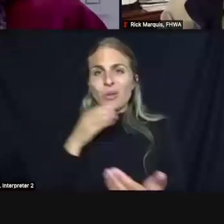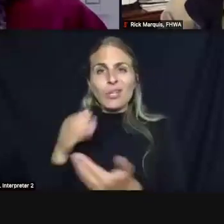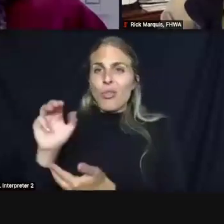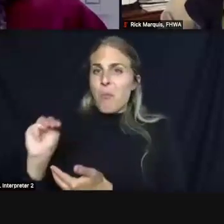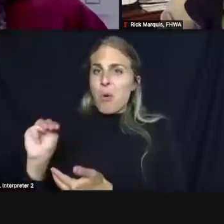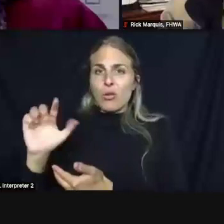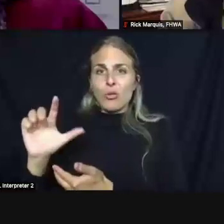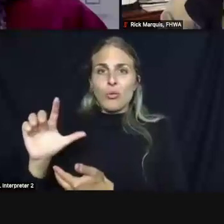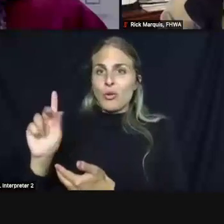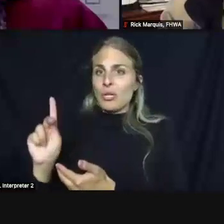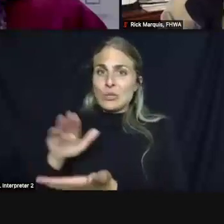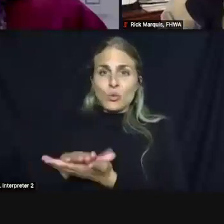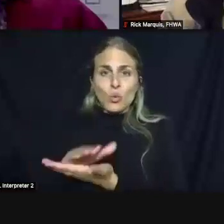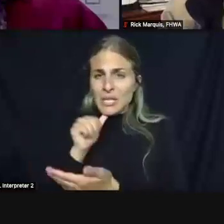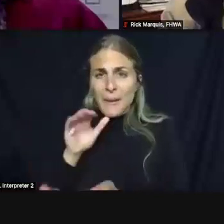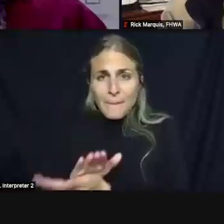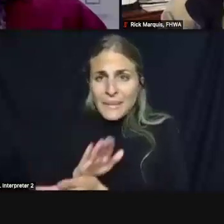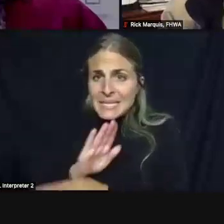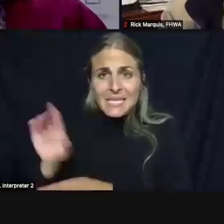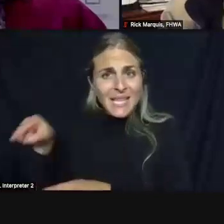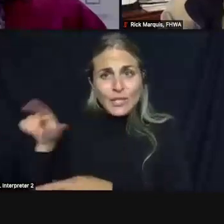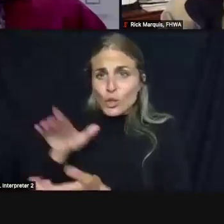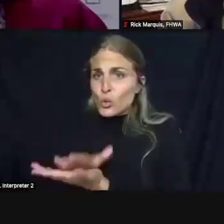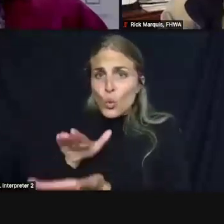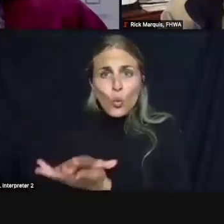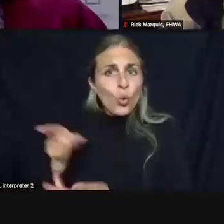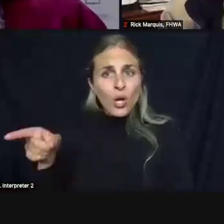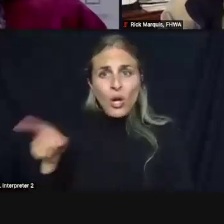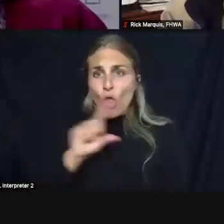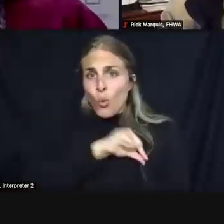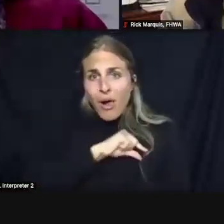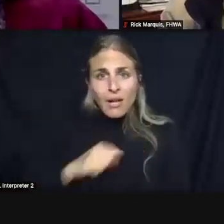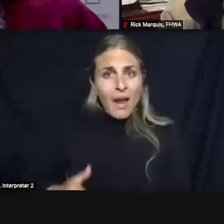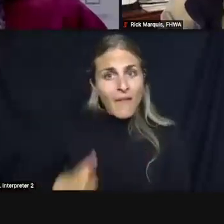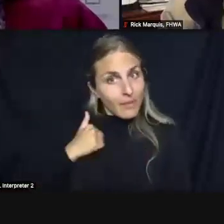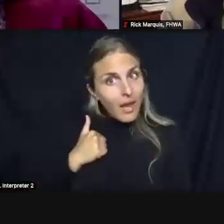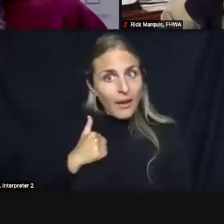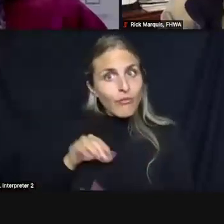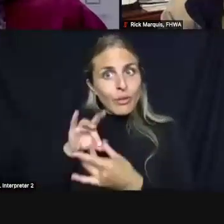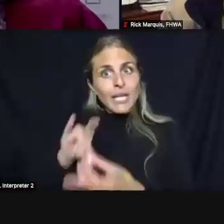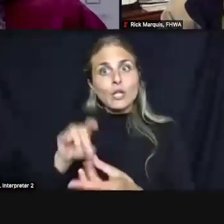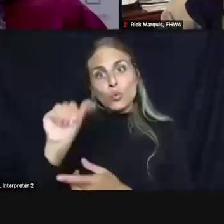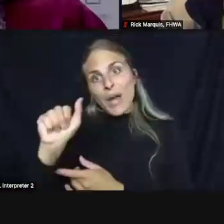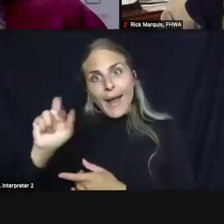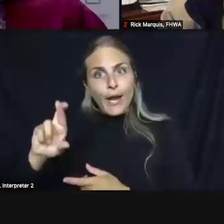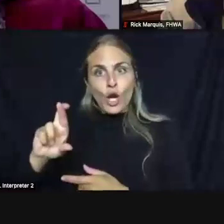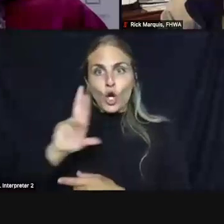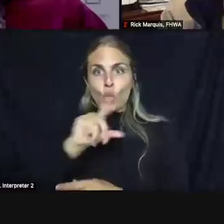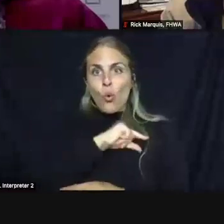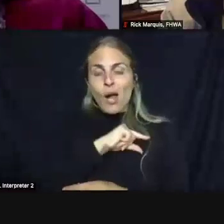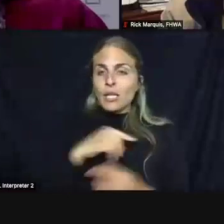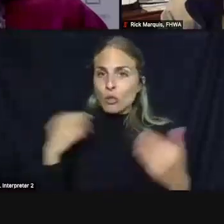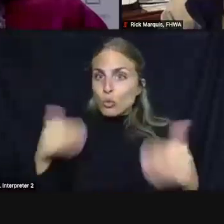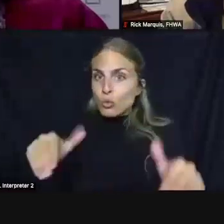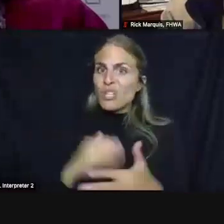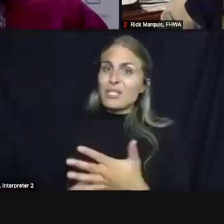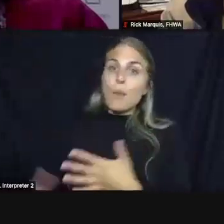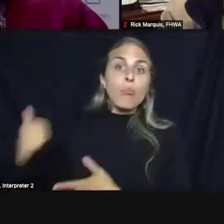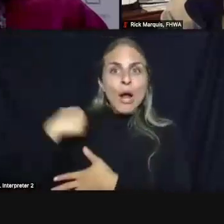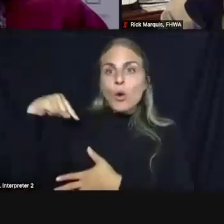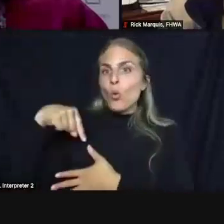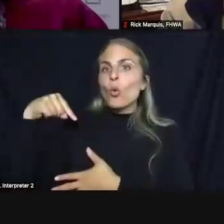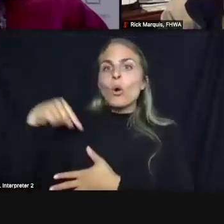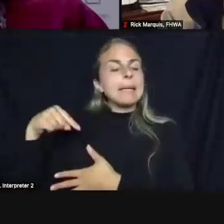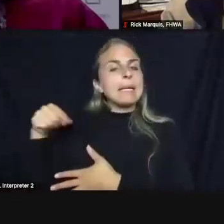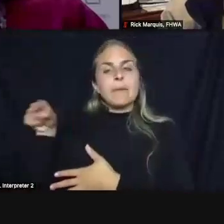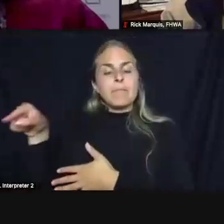o este o perdón, la rotonda no debería ser ubicado al lado del Martin Luther King, porque